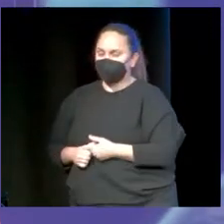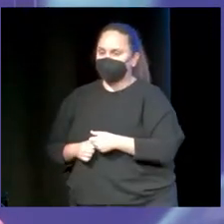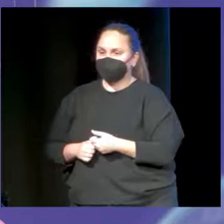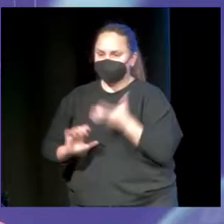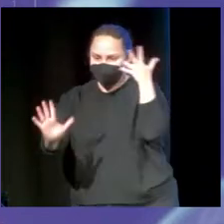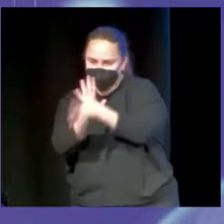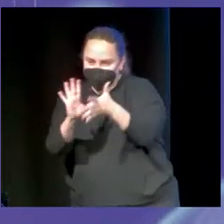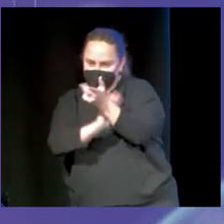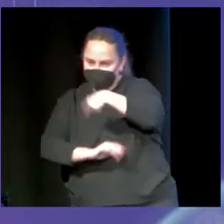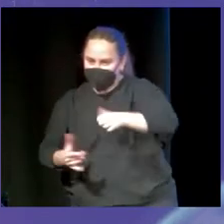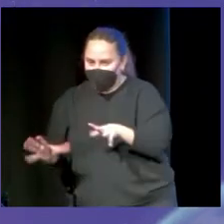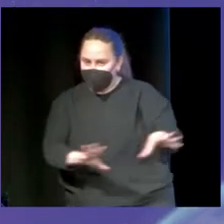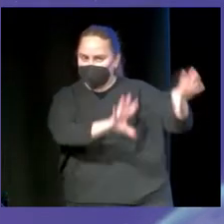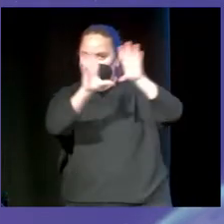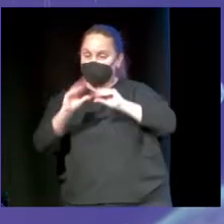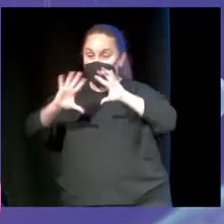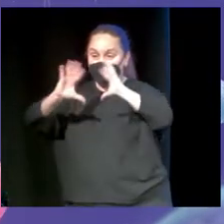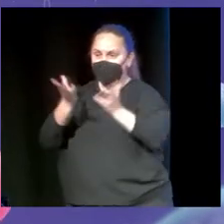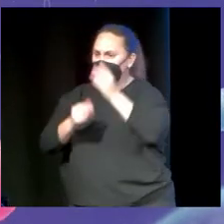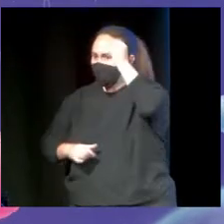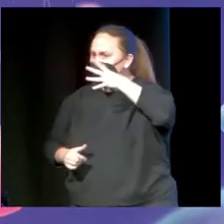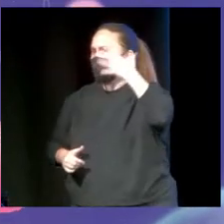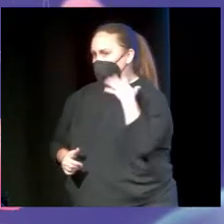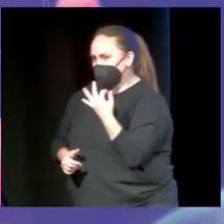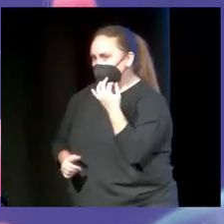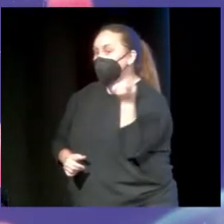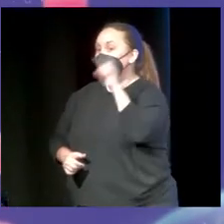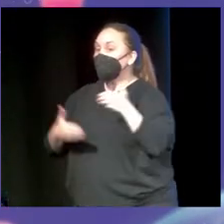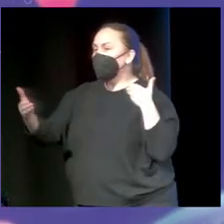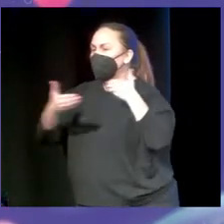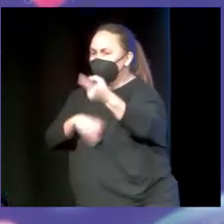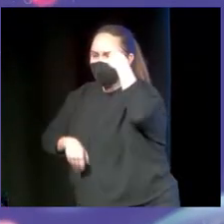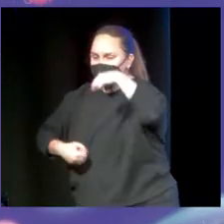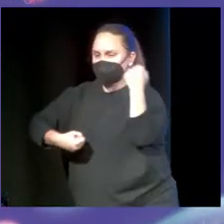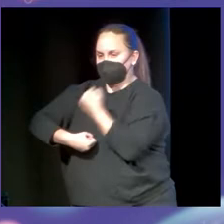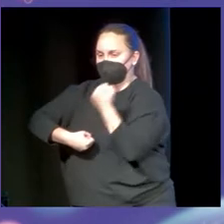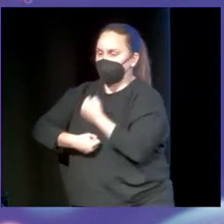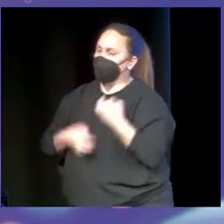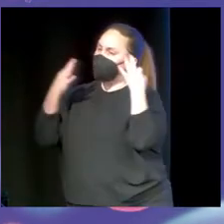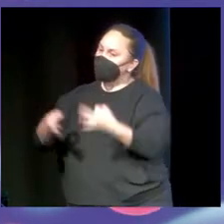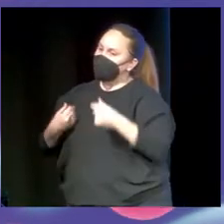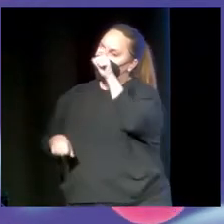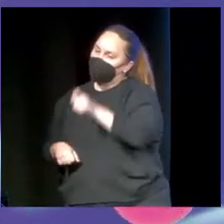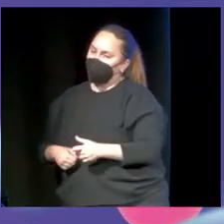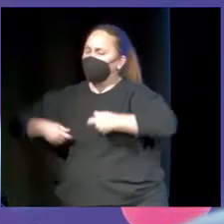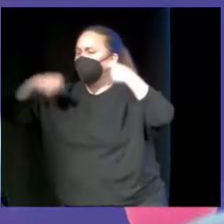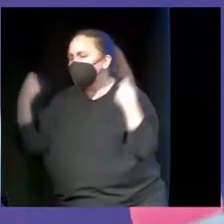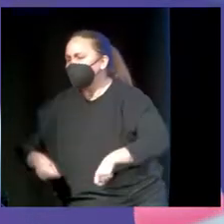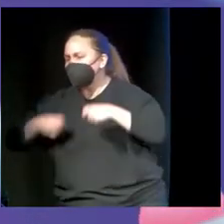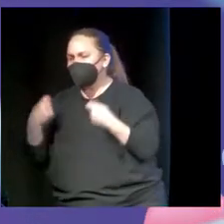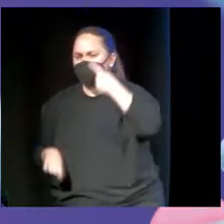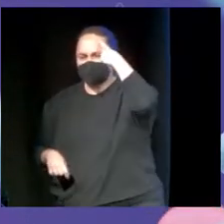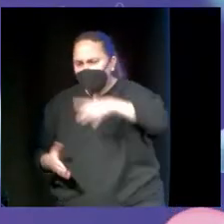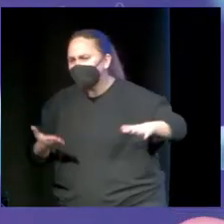entendáis que es el metaverso y también a que podáis responder al cuñado pesado que piensa que sabe que es el metaverso